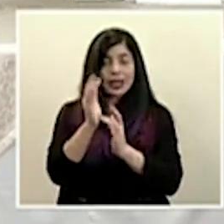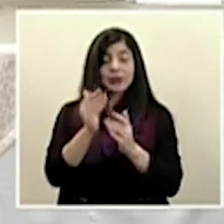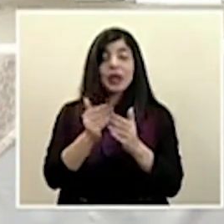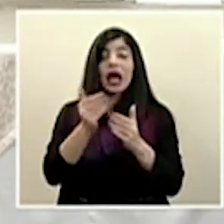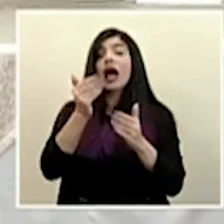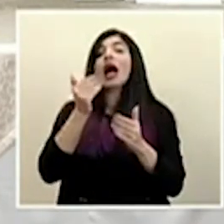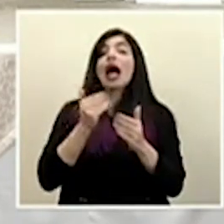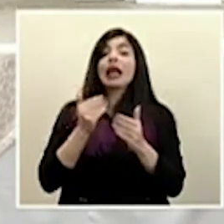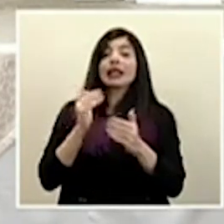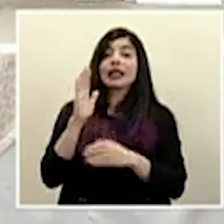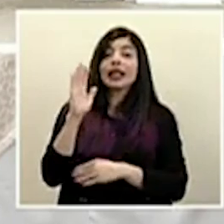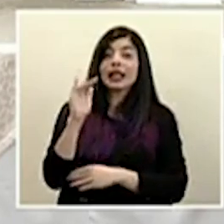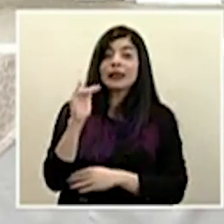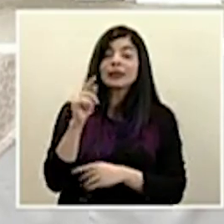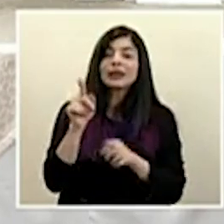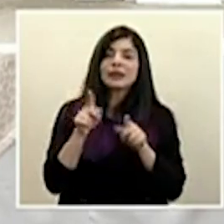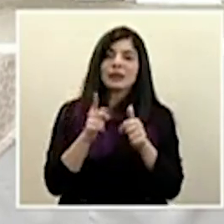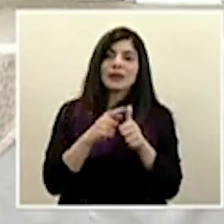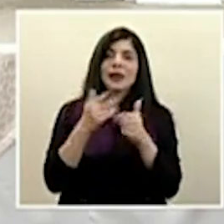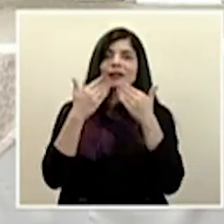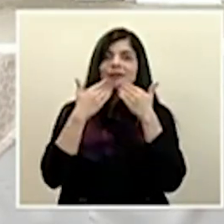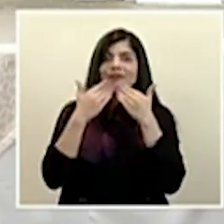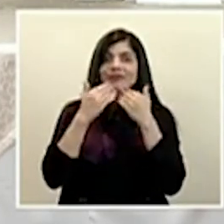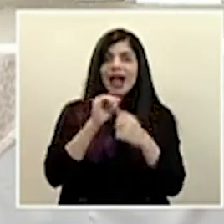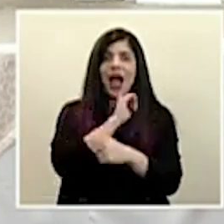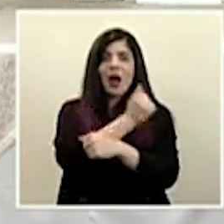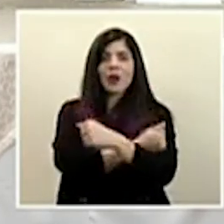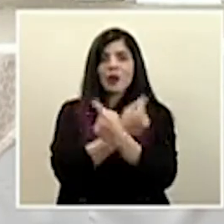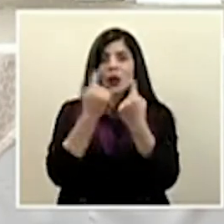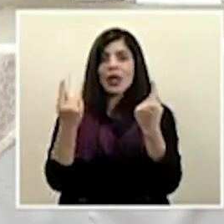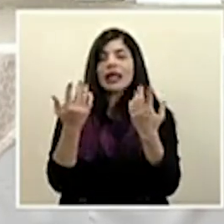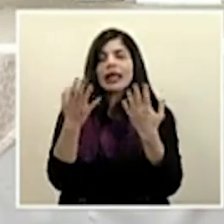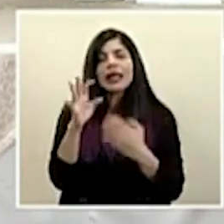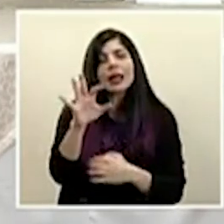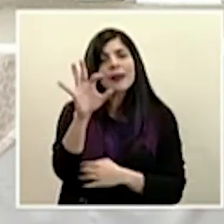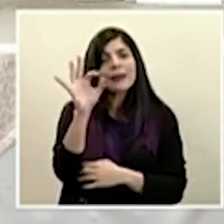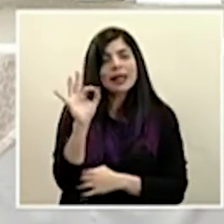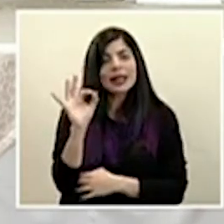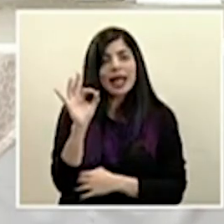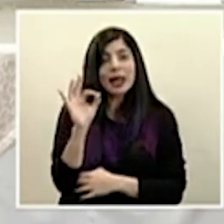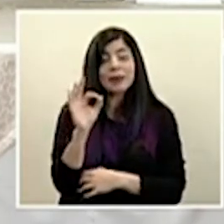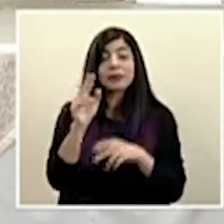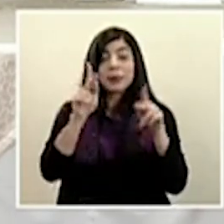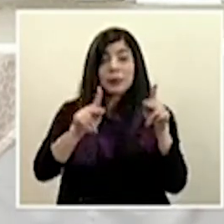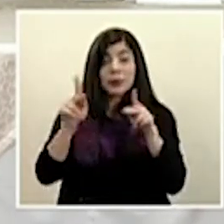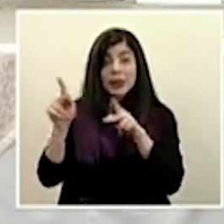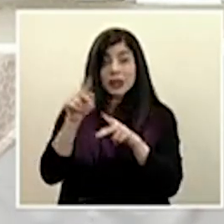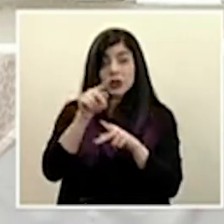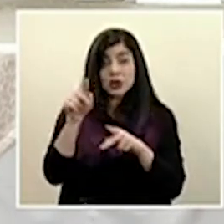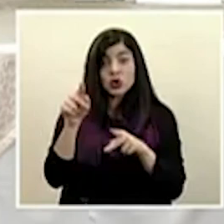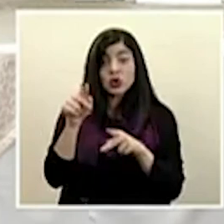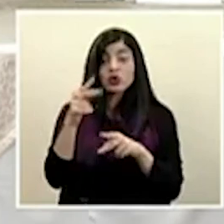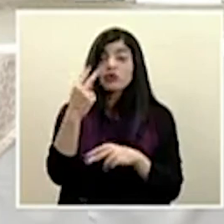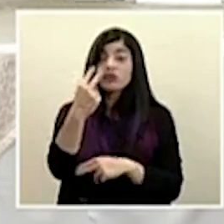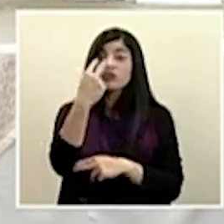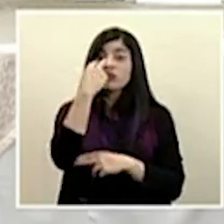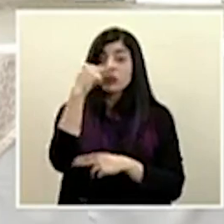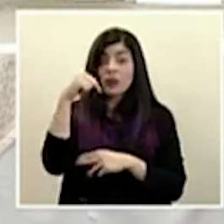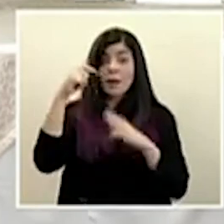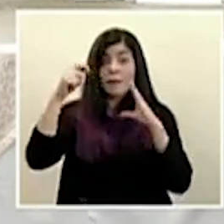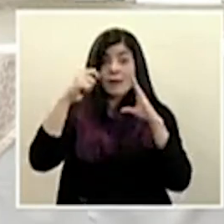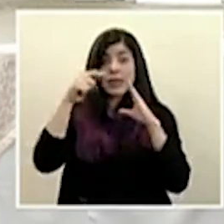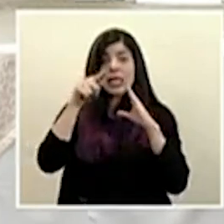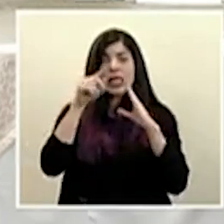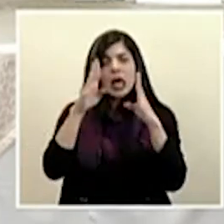Antes de despedir y agradecerle a las autoridades, queremos invitar a las personas que siguen la transmisión, que